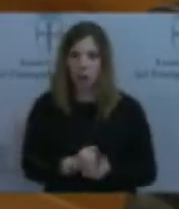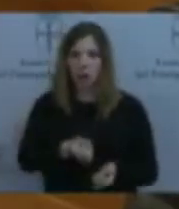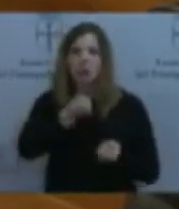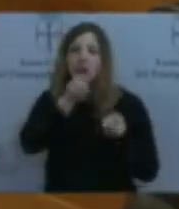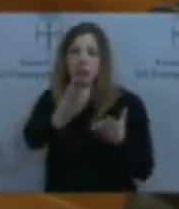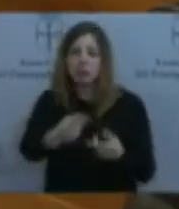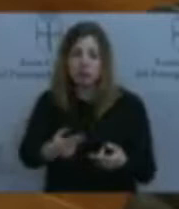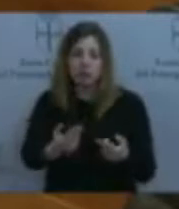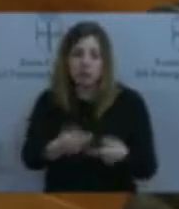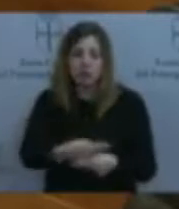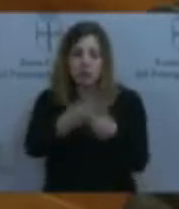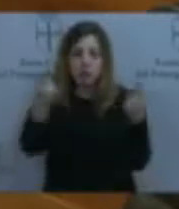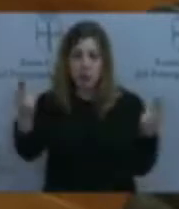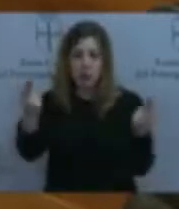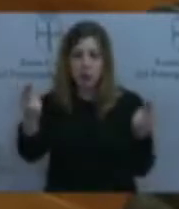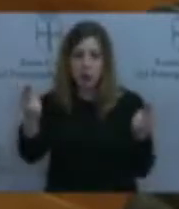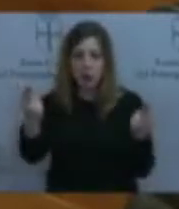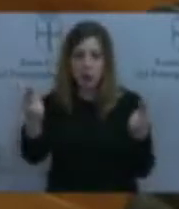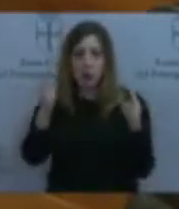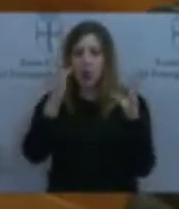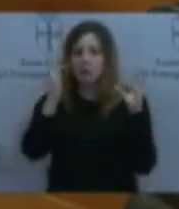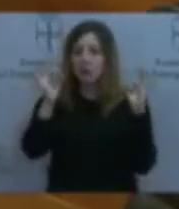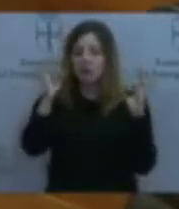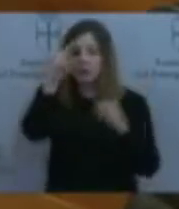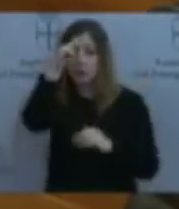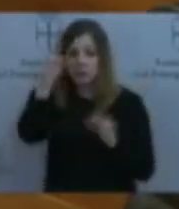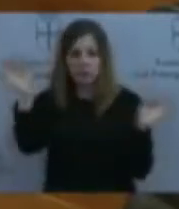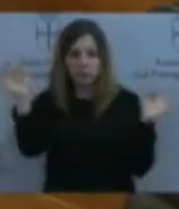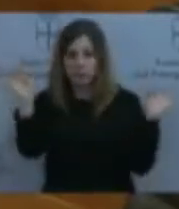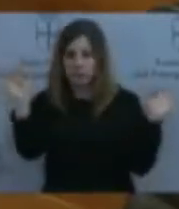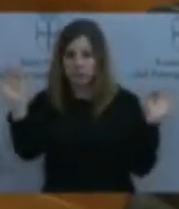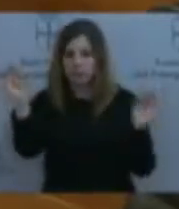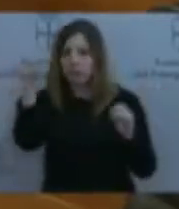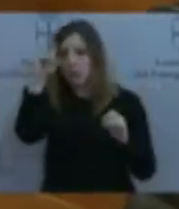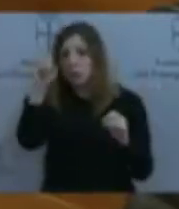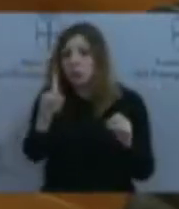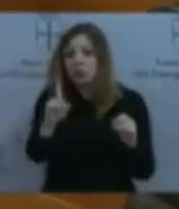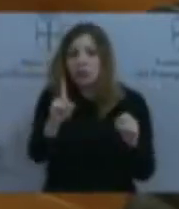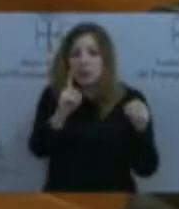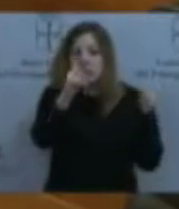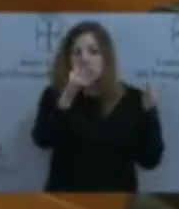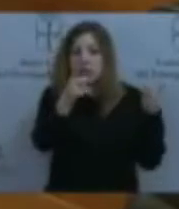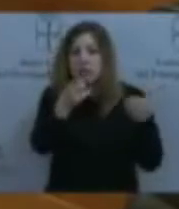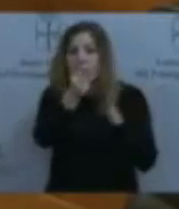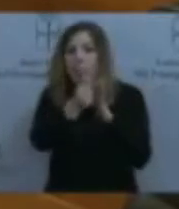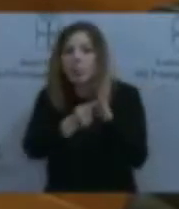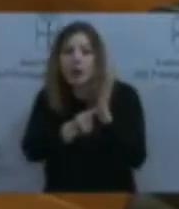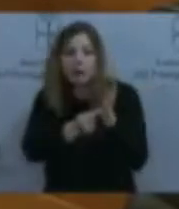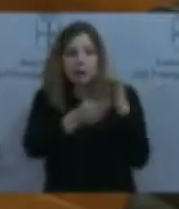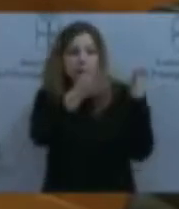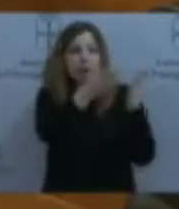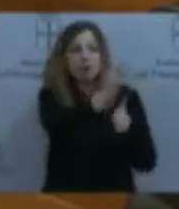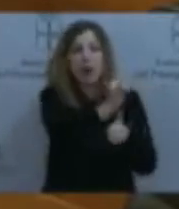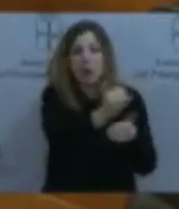alarma o tal preocupación. No sé, en todo caso, las fuentes o datos que usted tiene. Y otra precisión, si